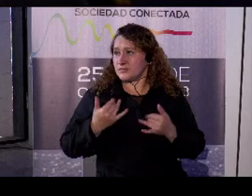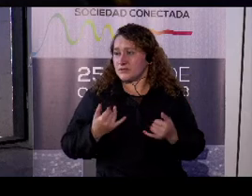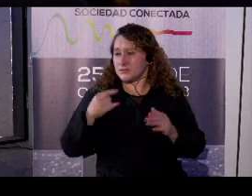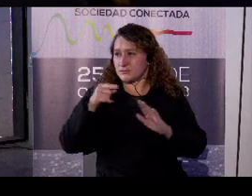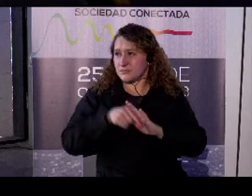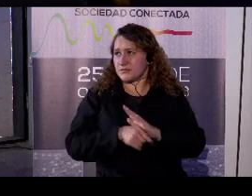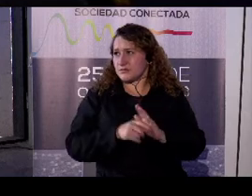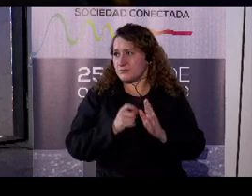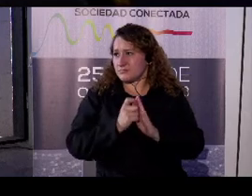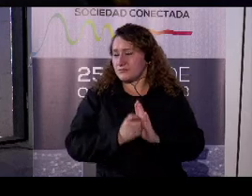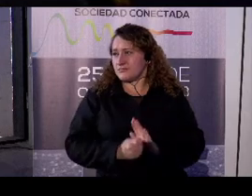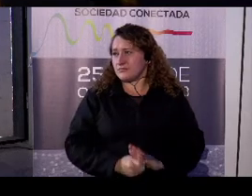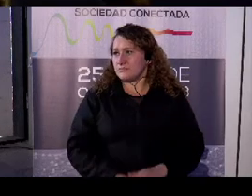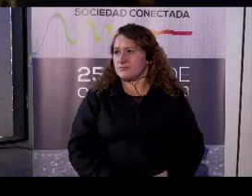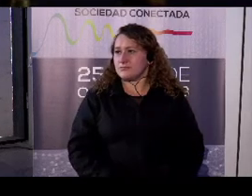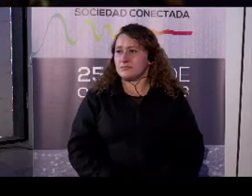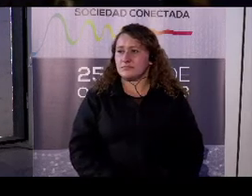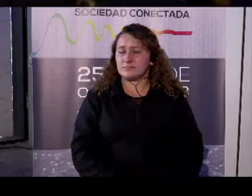más en